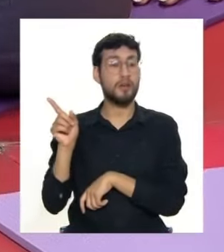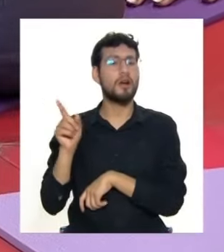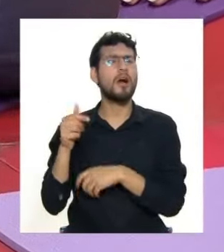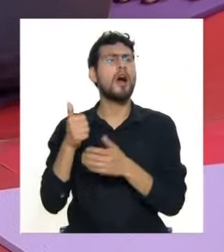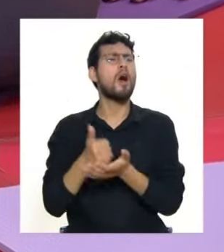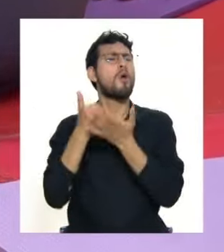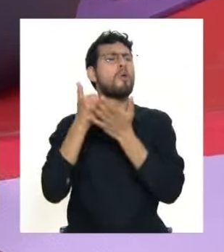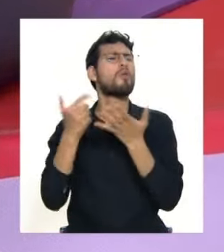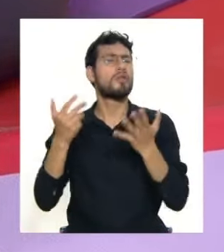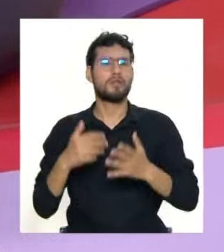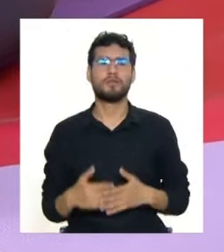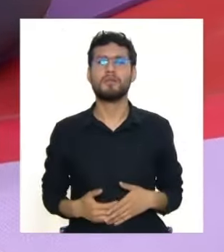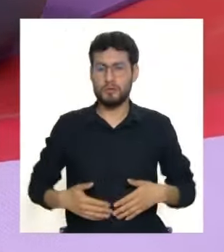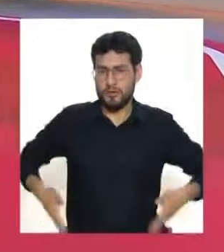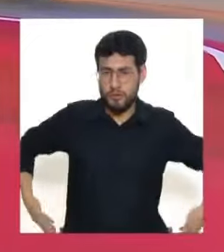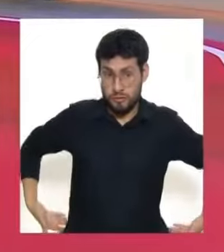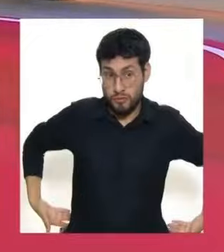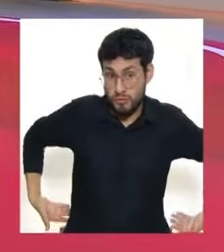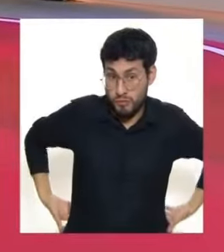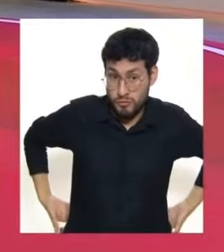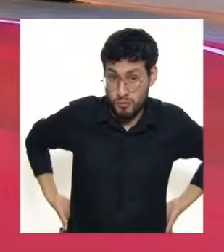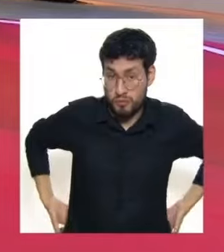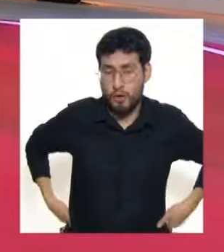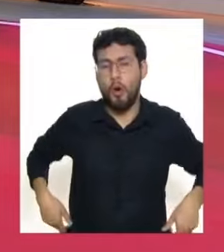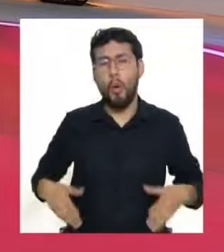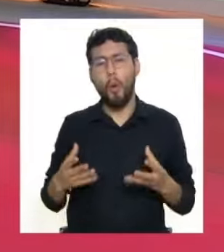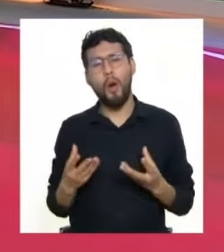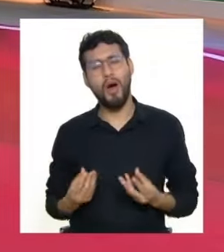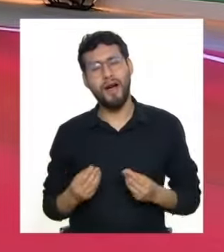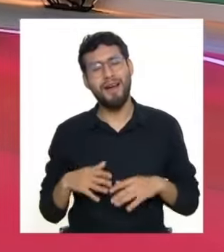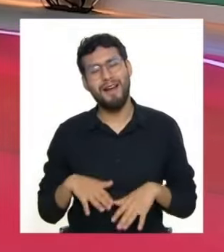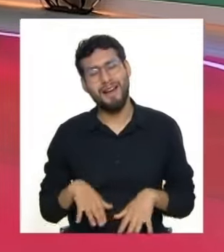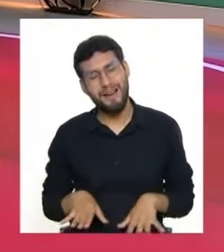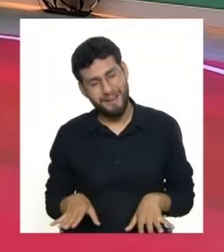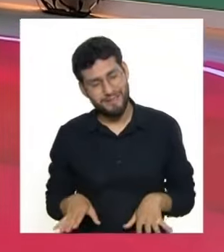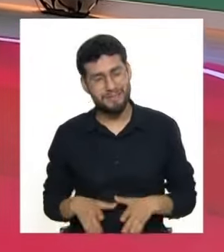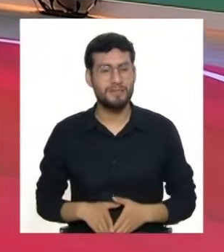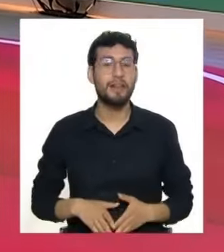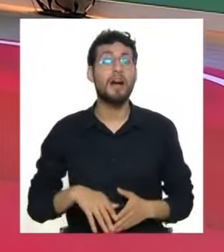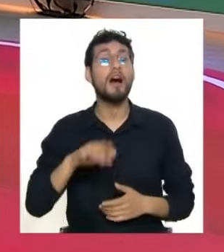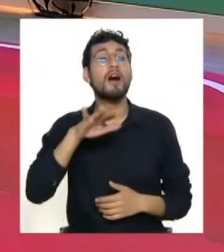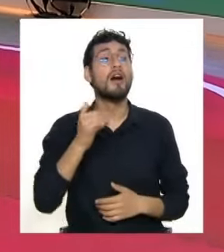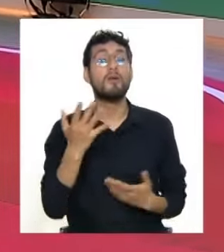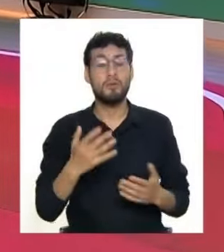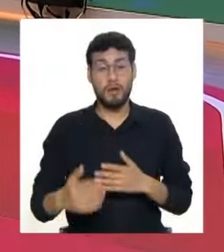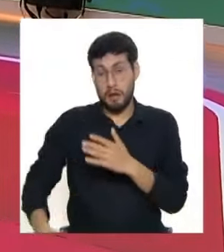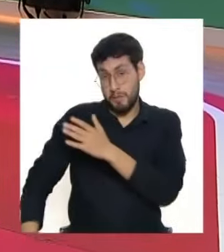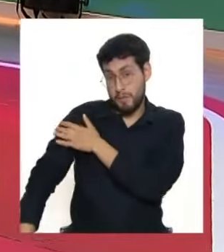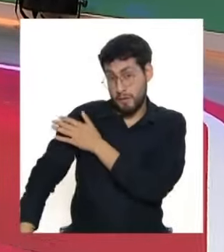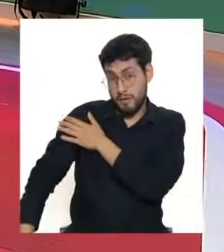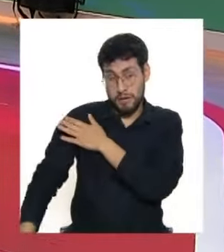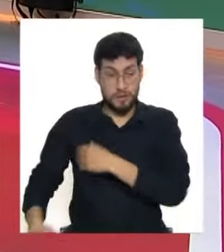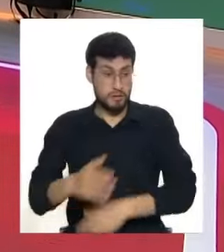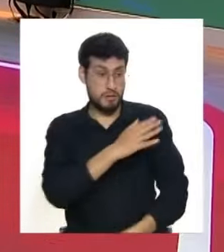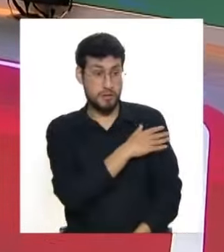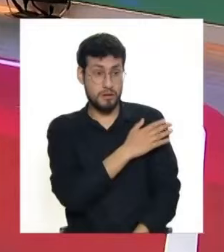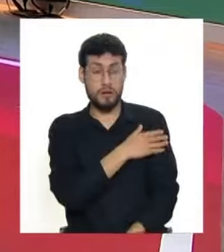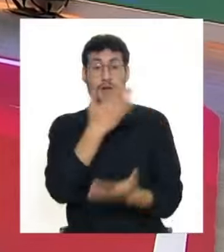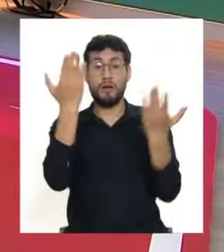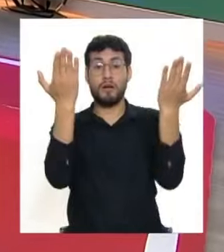a relajar también la zona baja de la espalda. Luego, vamos a separar los brazos con las palmas hacia